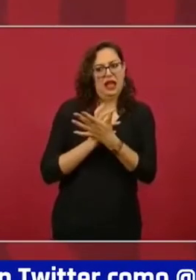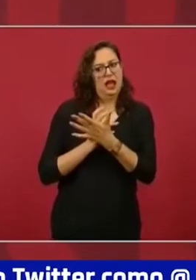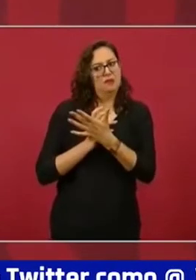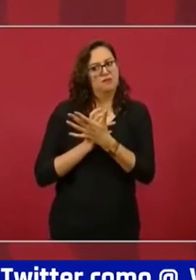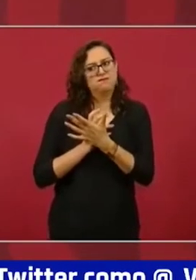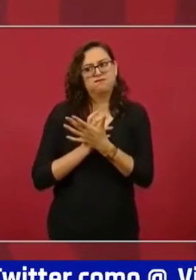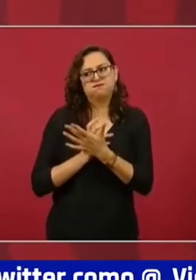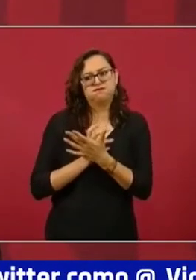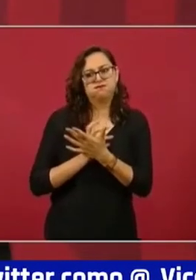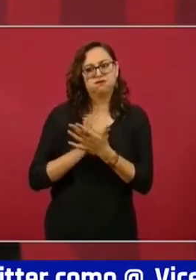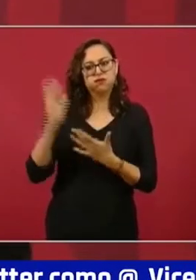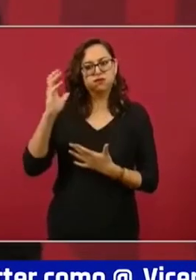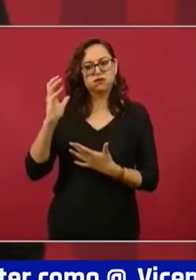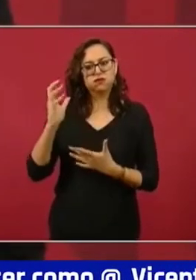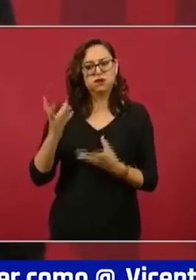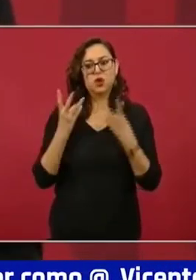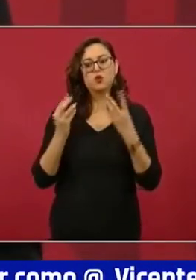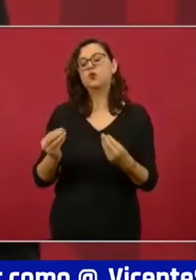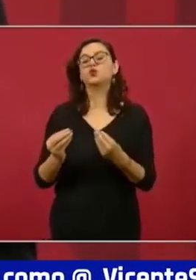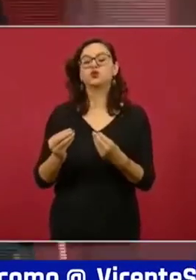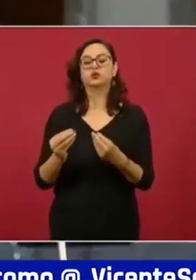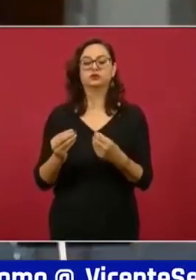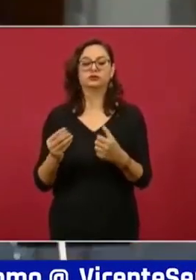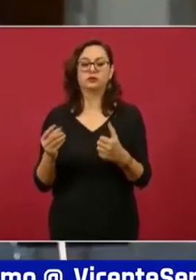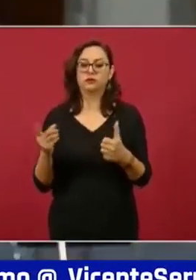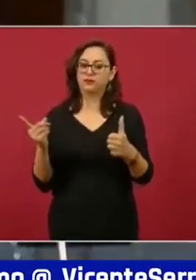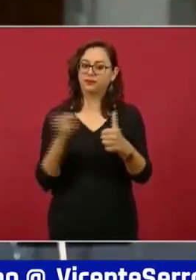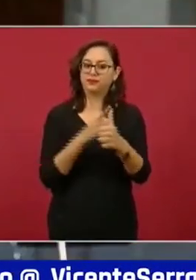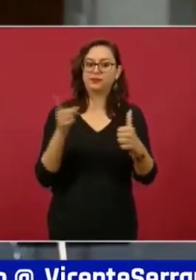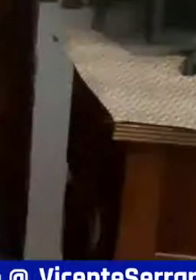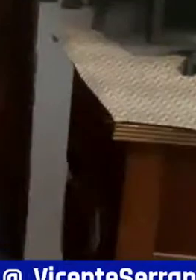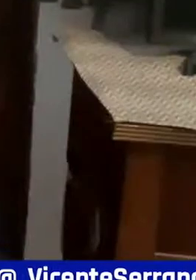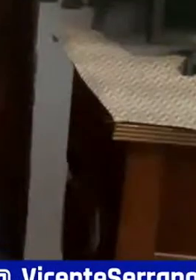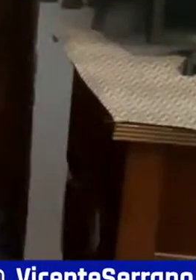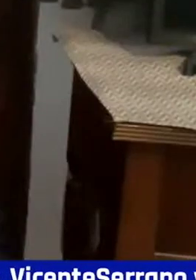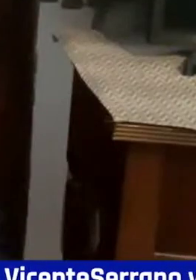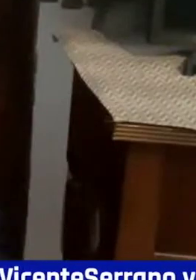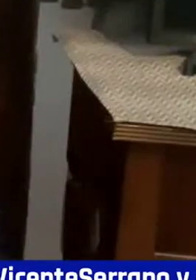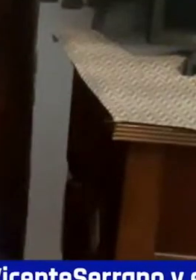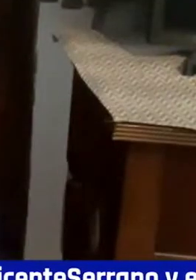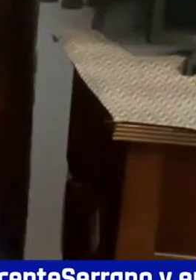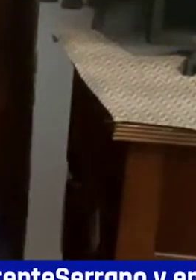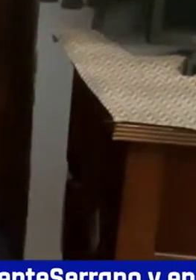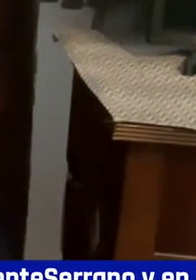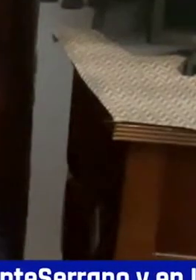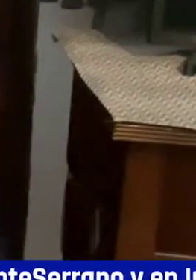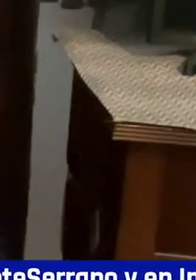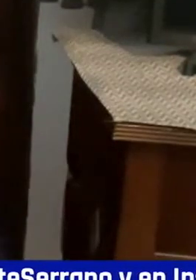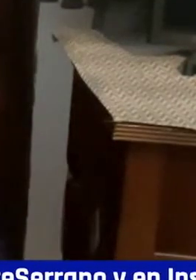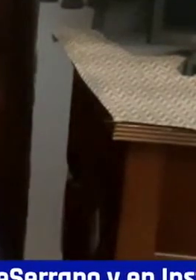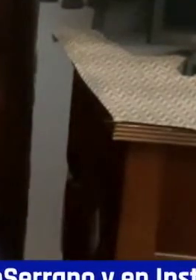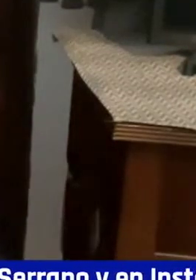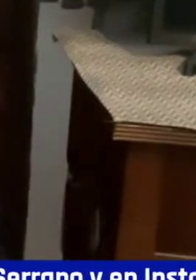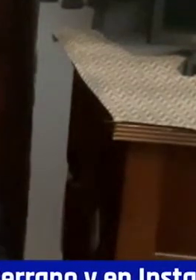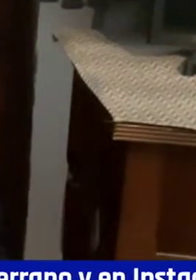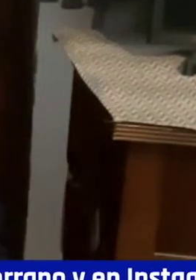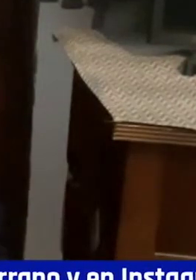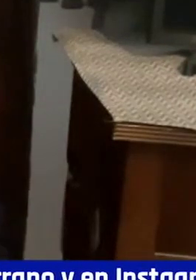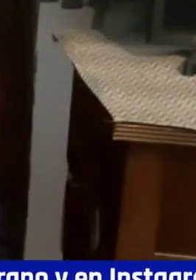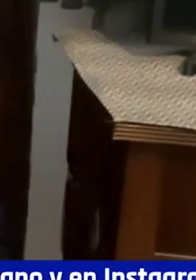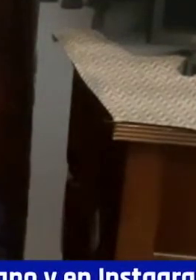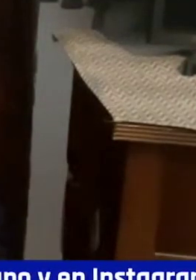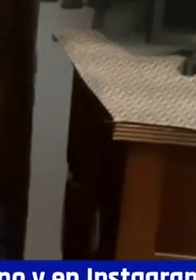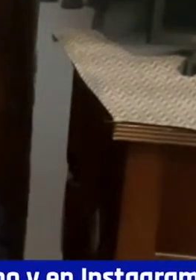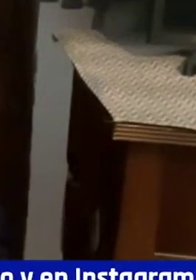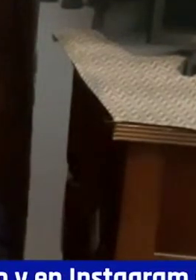extravagancias. Empezando por los extravagancias, dice el presidente Andrés Manuel López Obrador. Y para hablar de este y